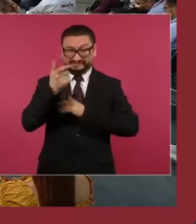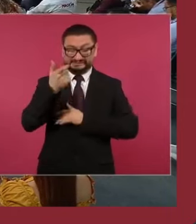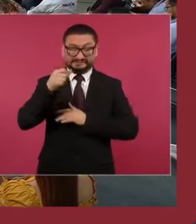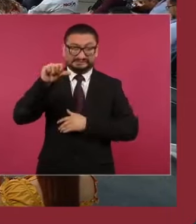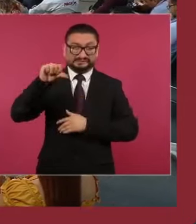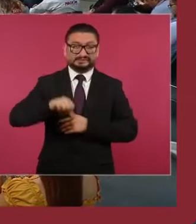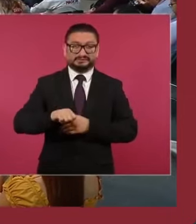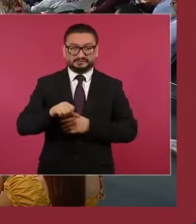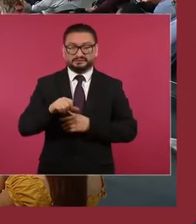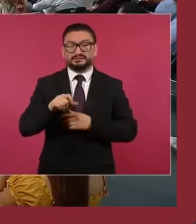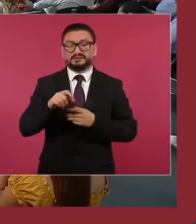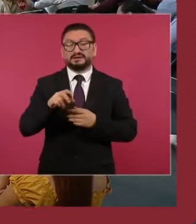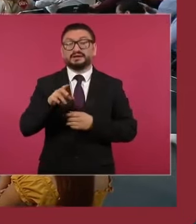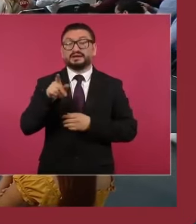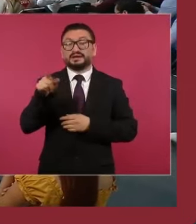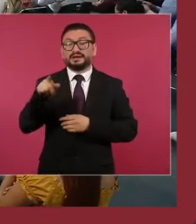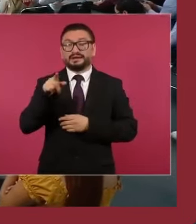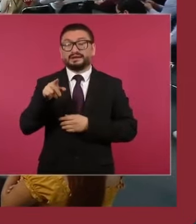de la Madrid,